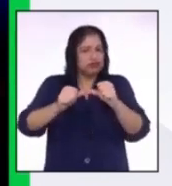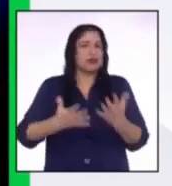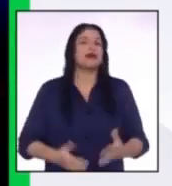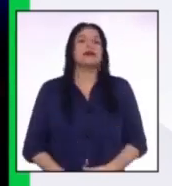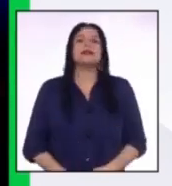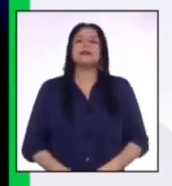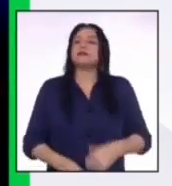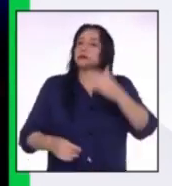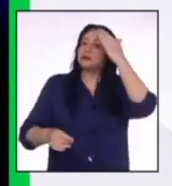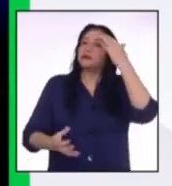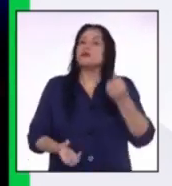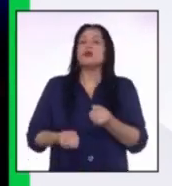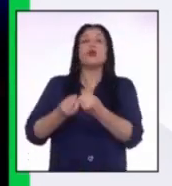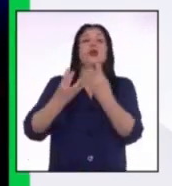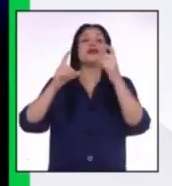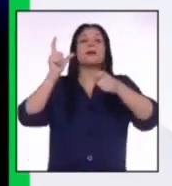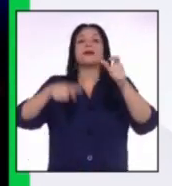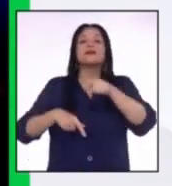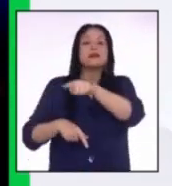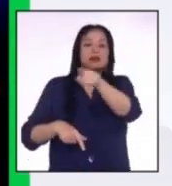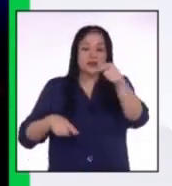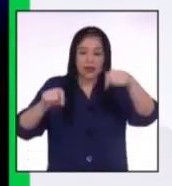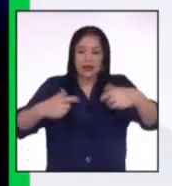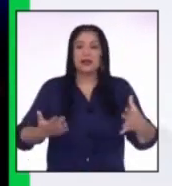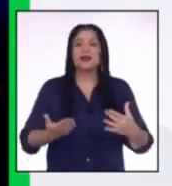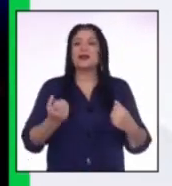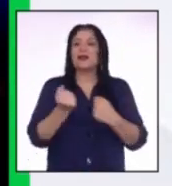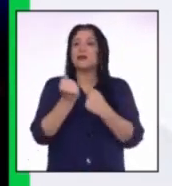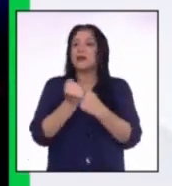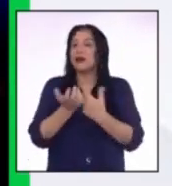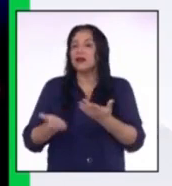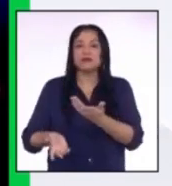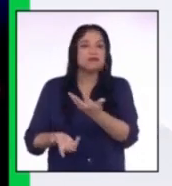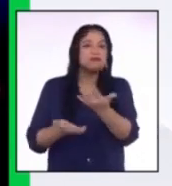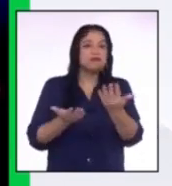cuántas personas hay aquí que han ayudado conservamos y se pueden parar por favor